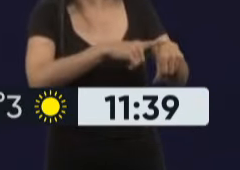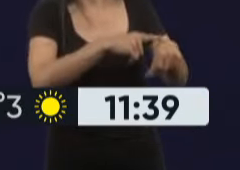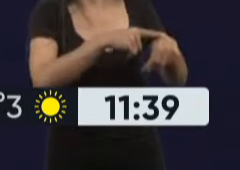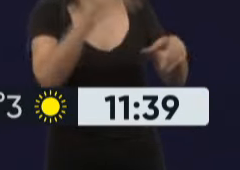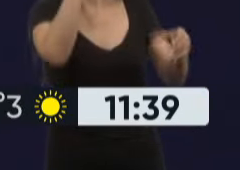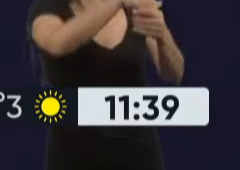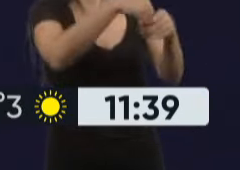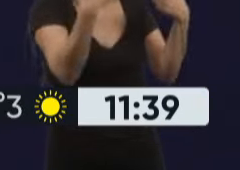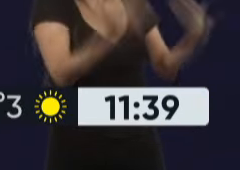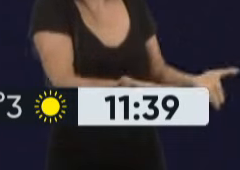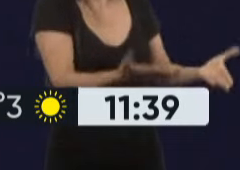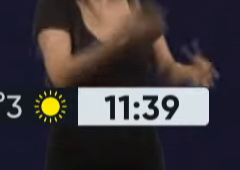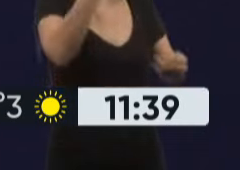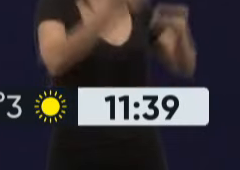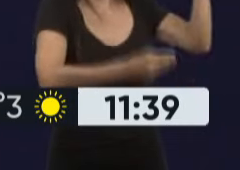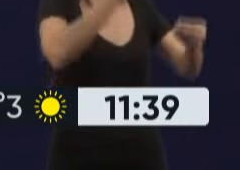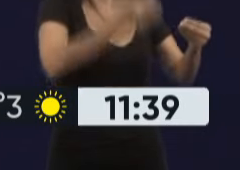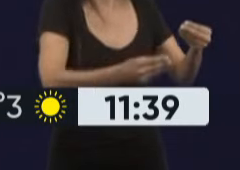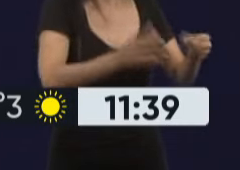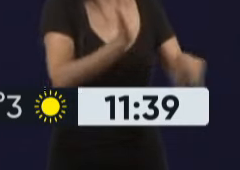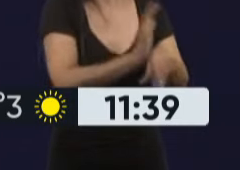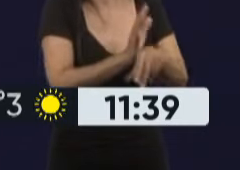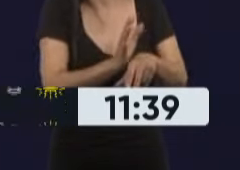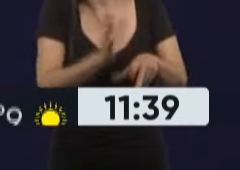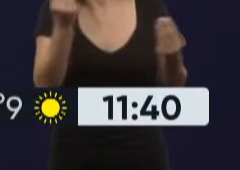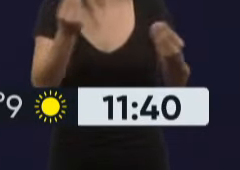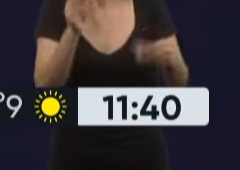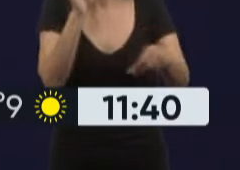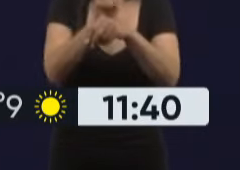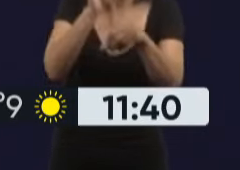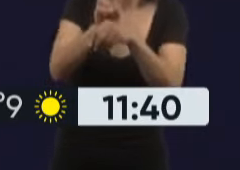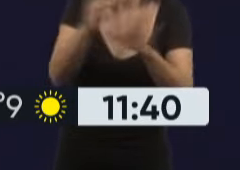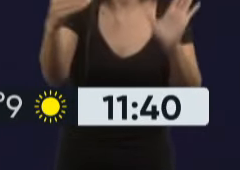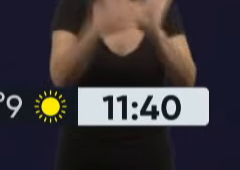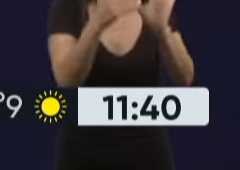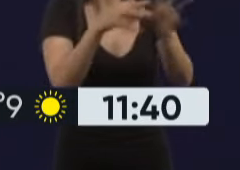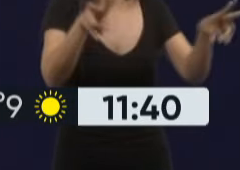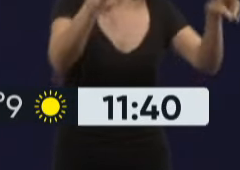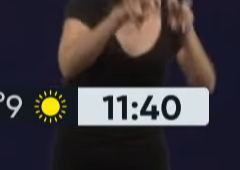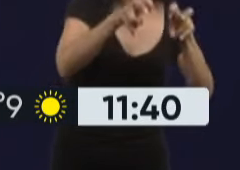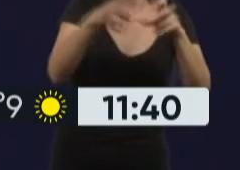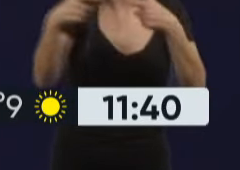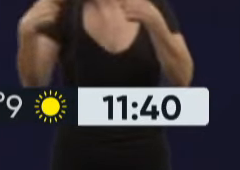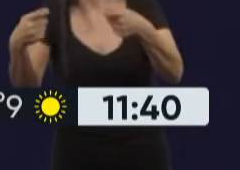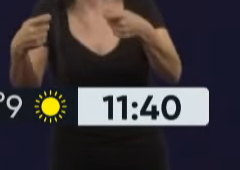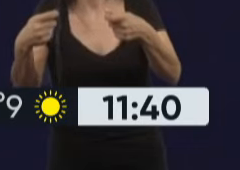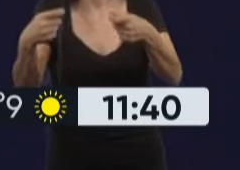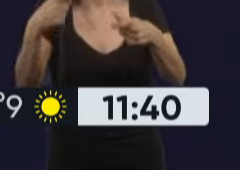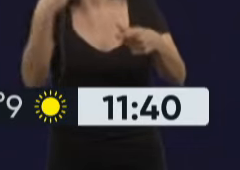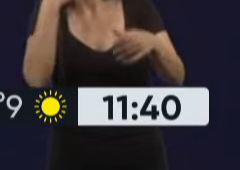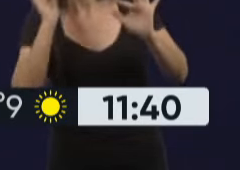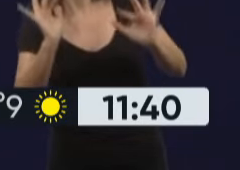un cálculo para poder o no realizar un gasto en virtud del crecimiento o no de los ingresos